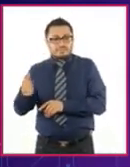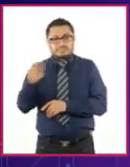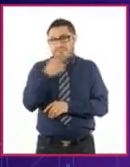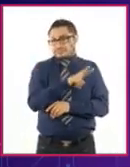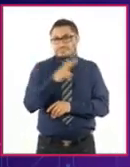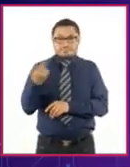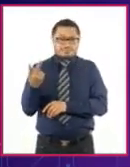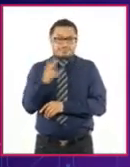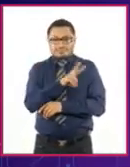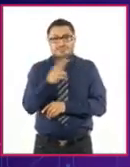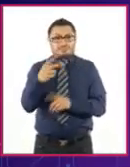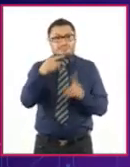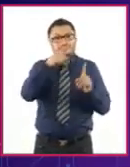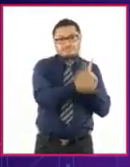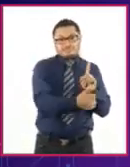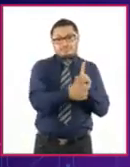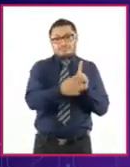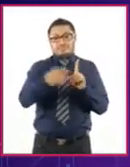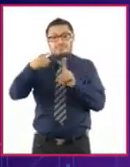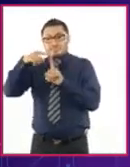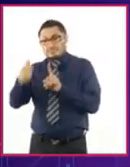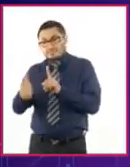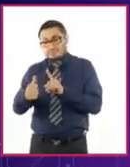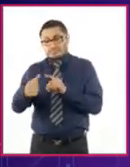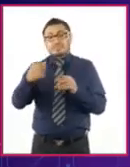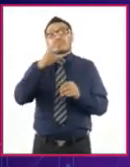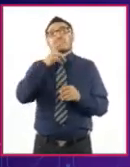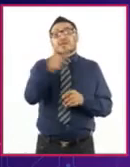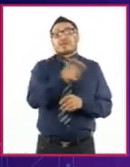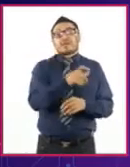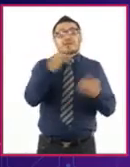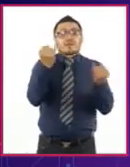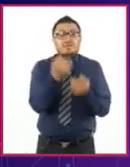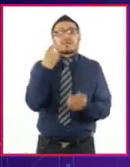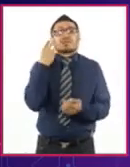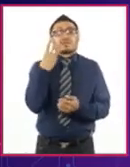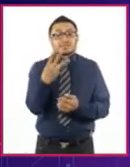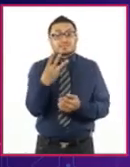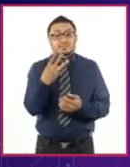ecuación, resultando que x es igual a 3.